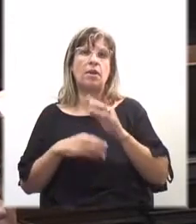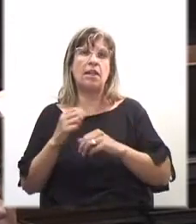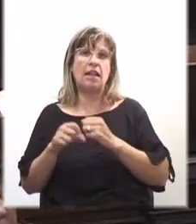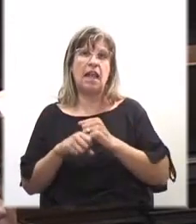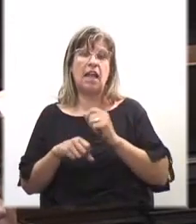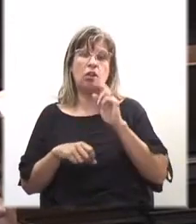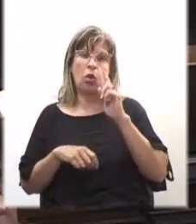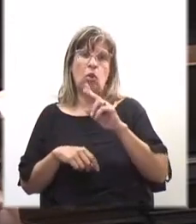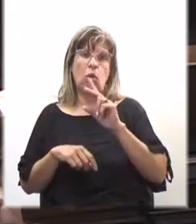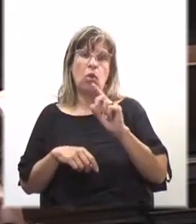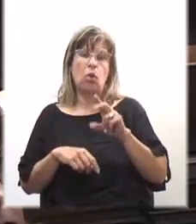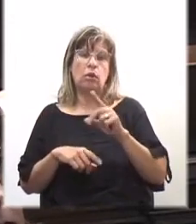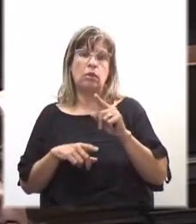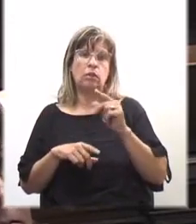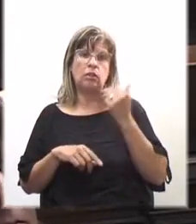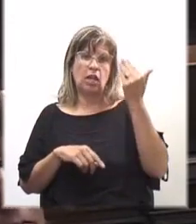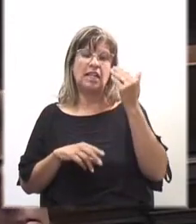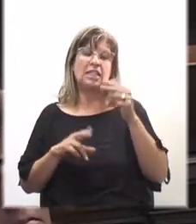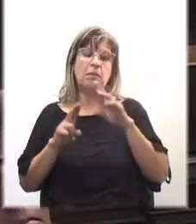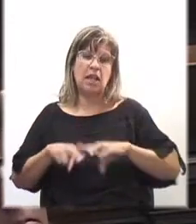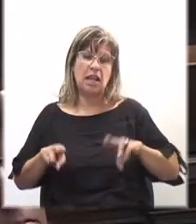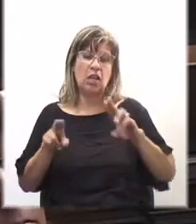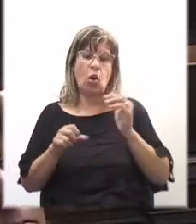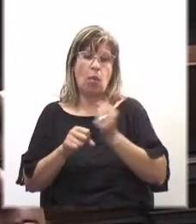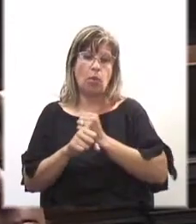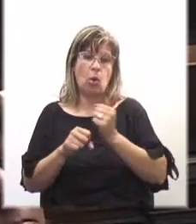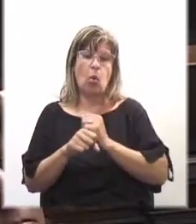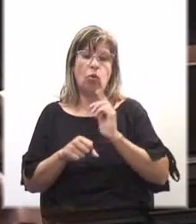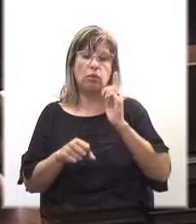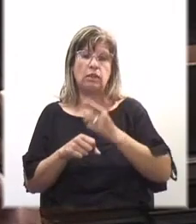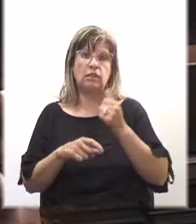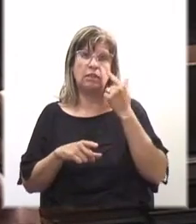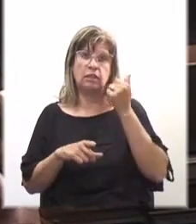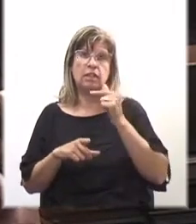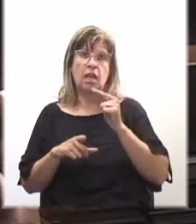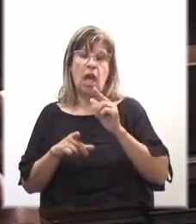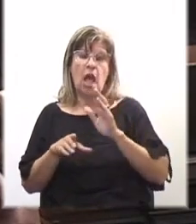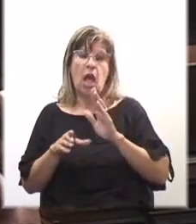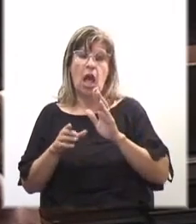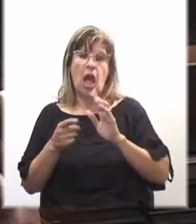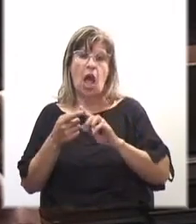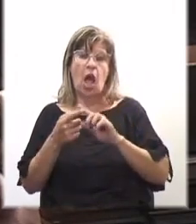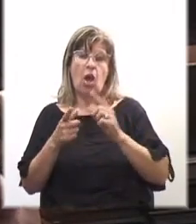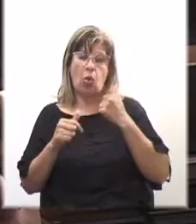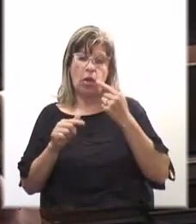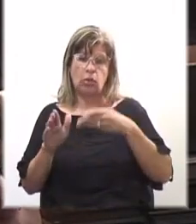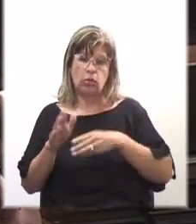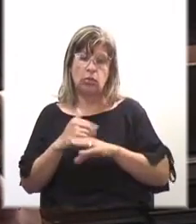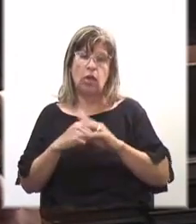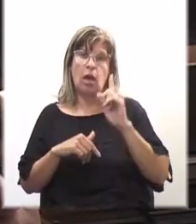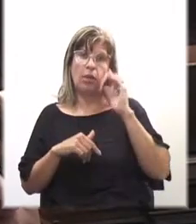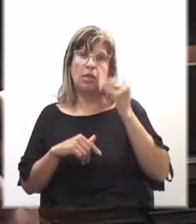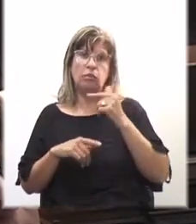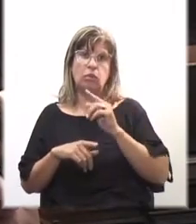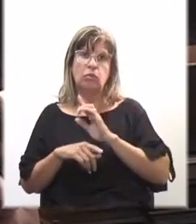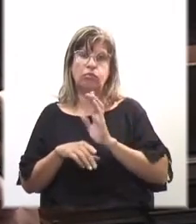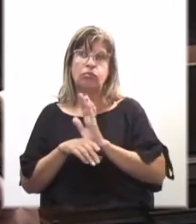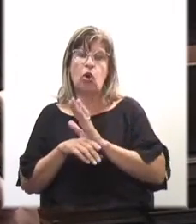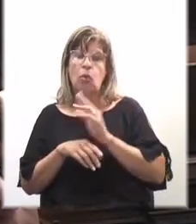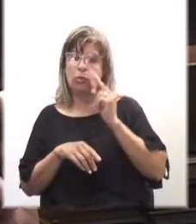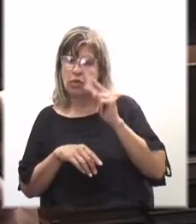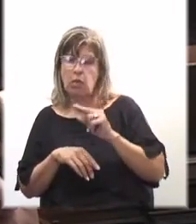la Asamblea de la ONU aprobó una resolución en la cual le acordó el ingreso a Palestina como Estado observador no miembro,